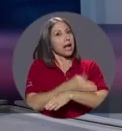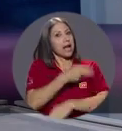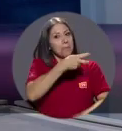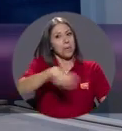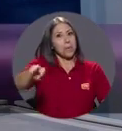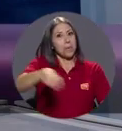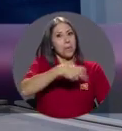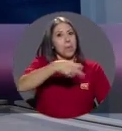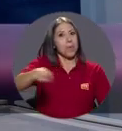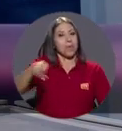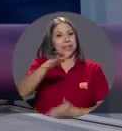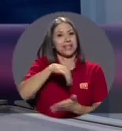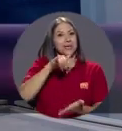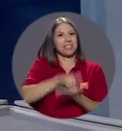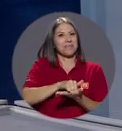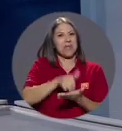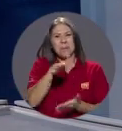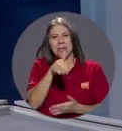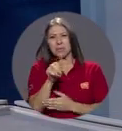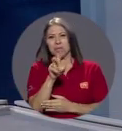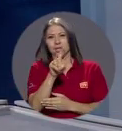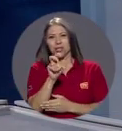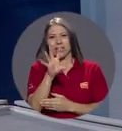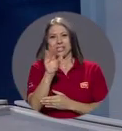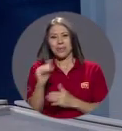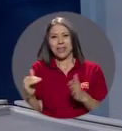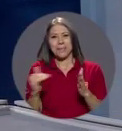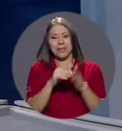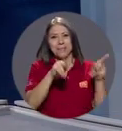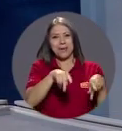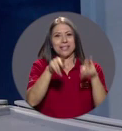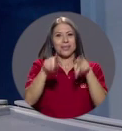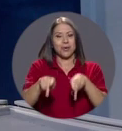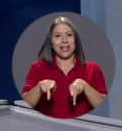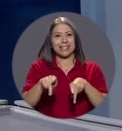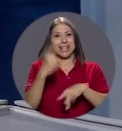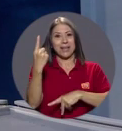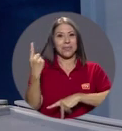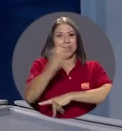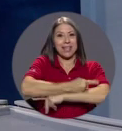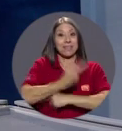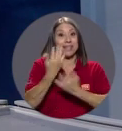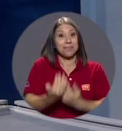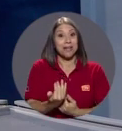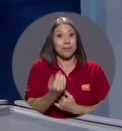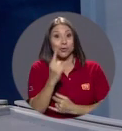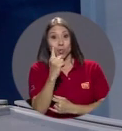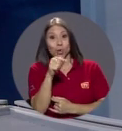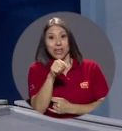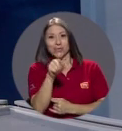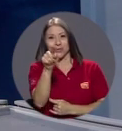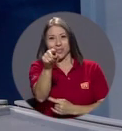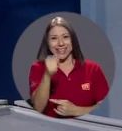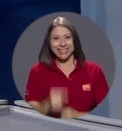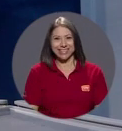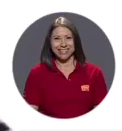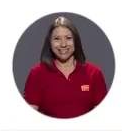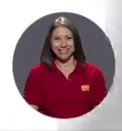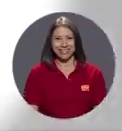área metropolitana y transportará aproximadamente a 250,000 pasajeros por día. Esperemos que uno de esos sea usted muy